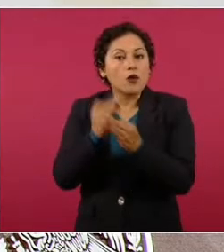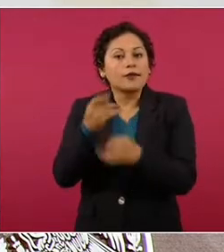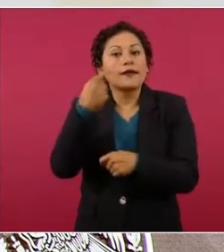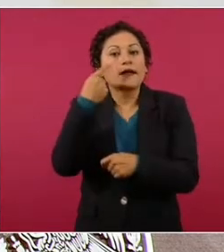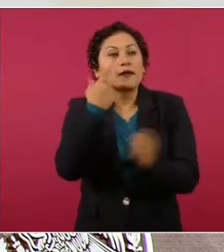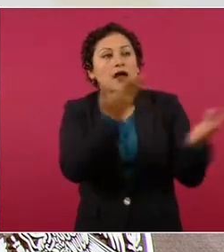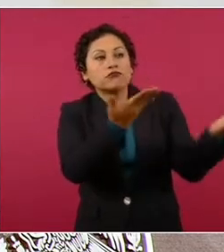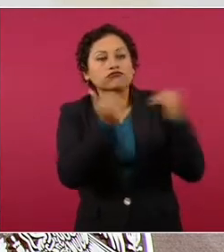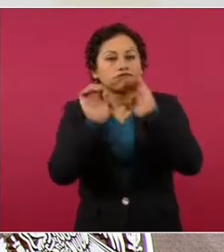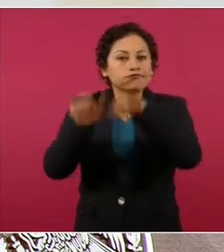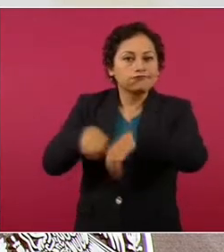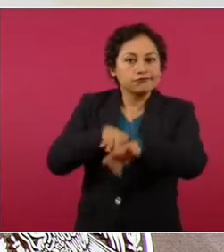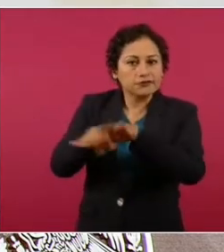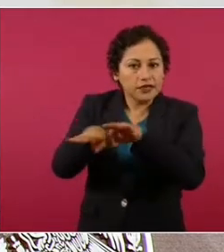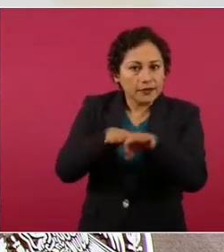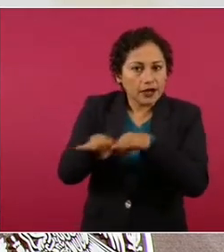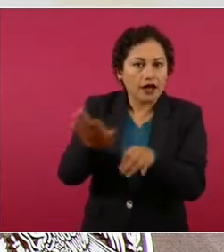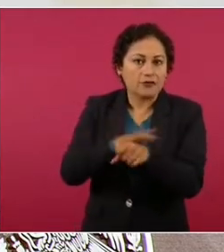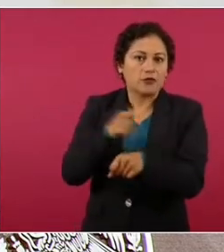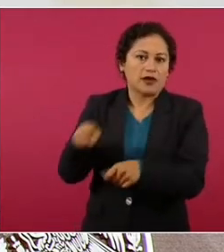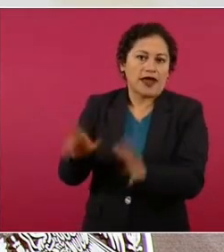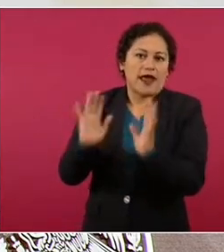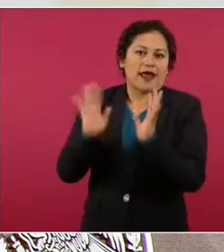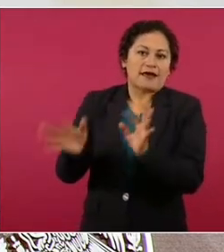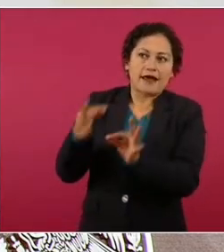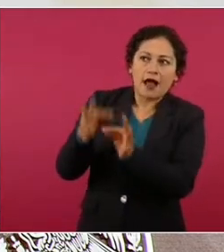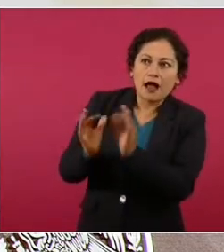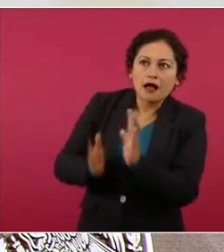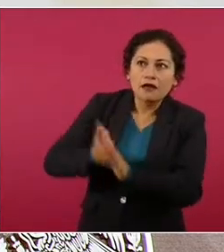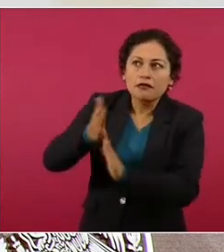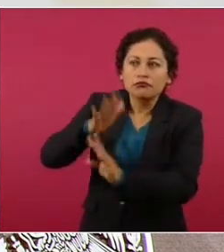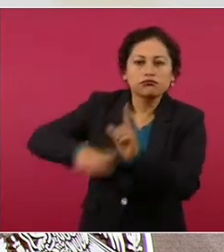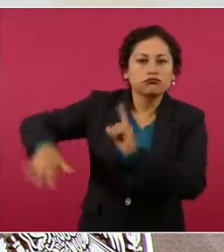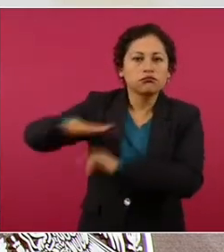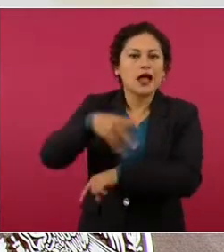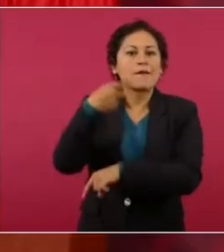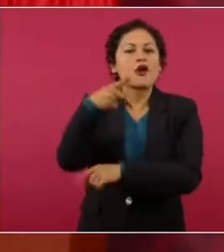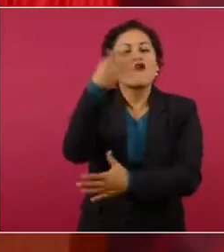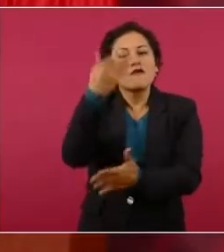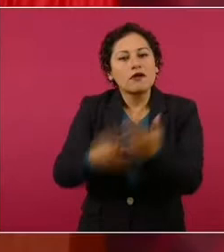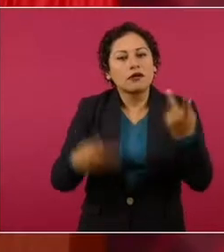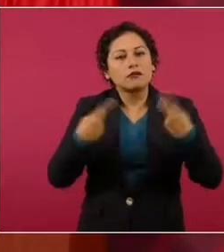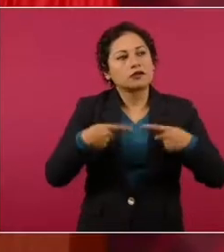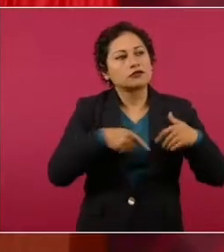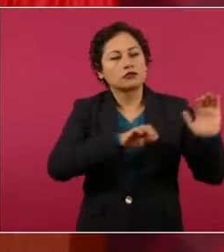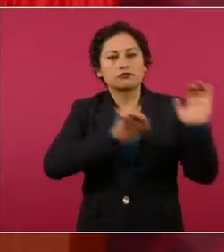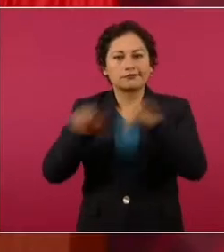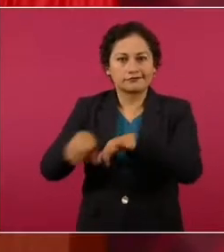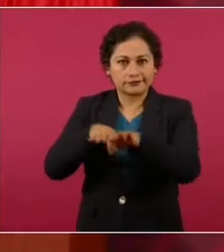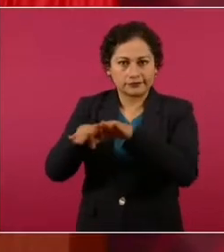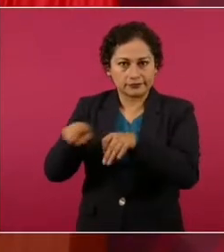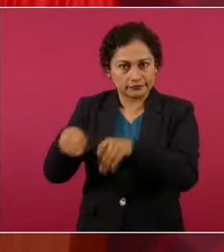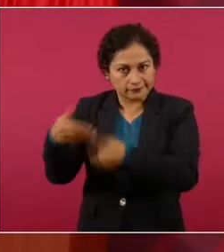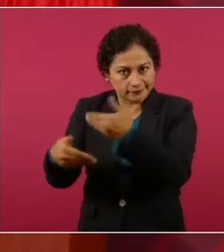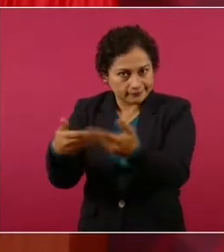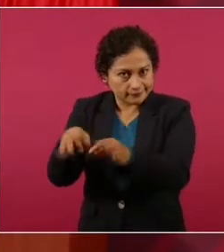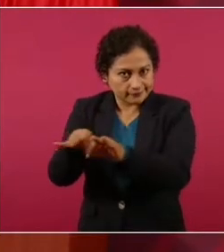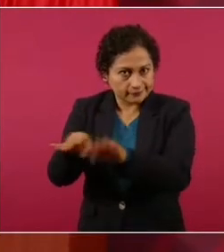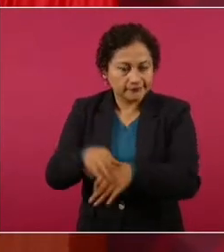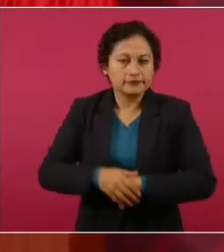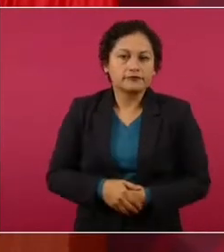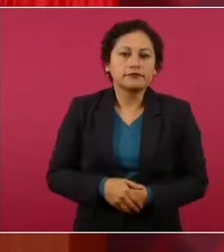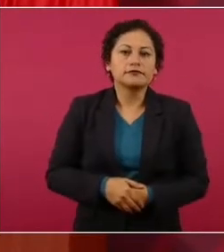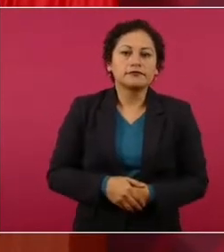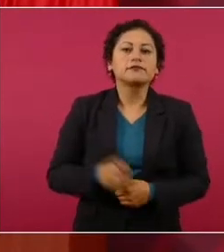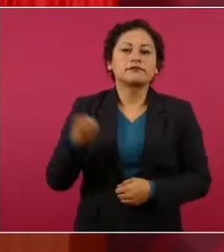de personal, porque lo que requiere pues es sobre todo eso, es contar con personal para poder echar a andar el hospital. Hubo un